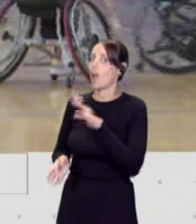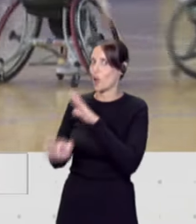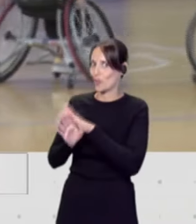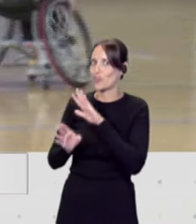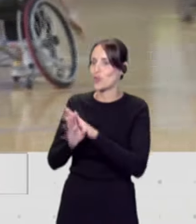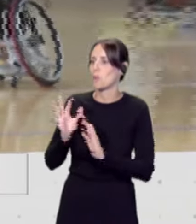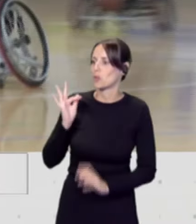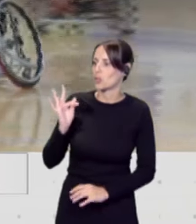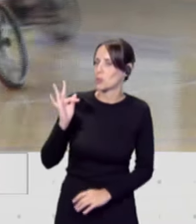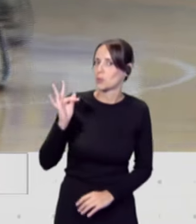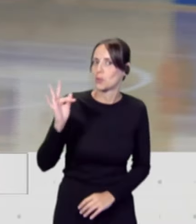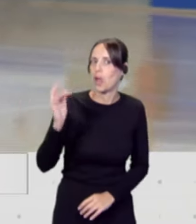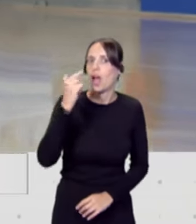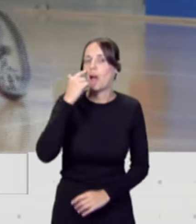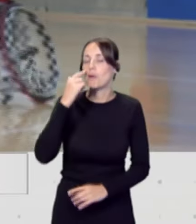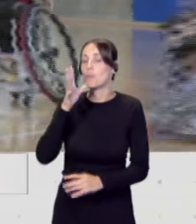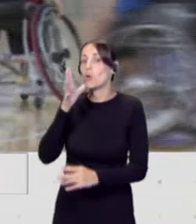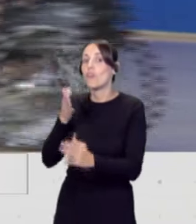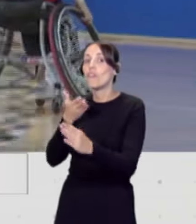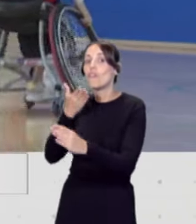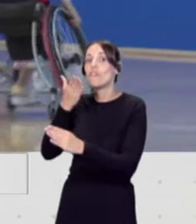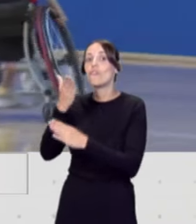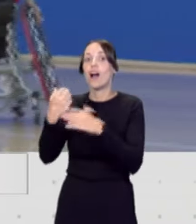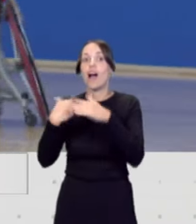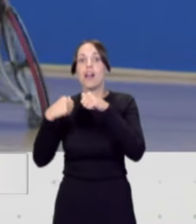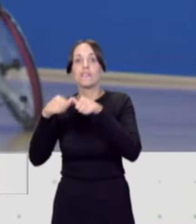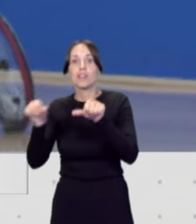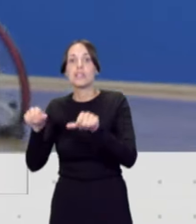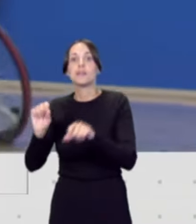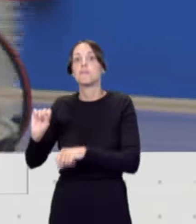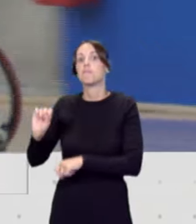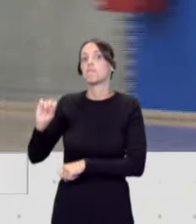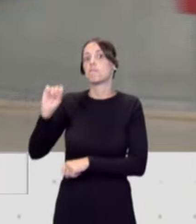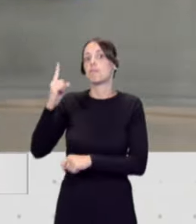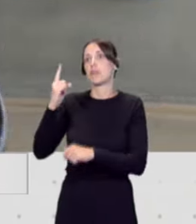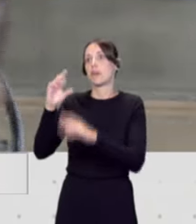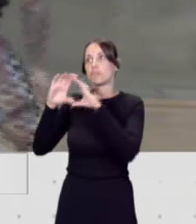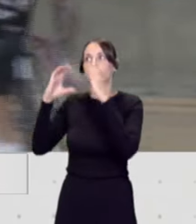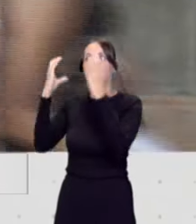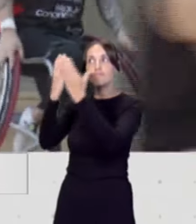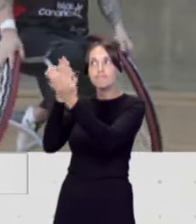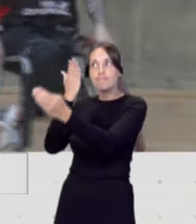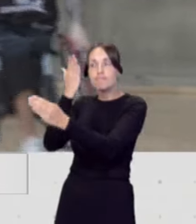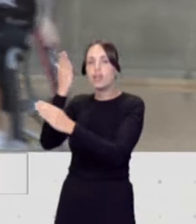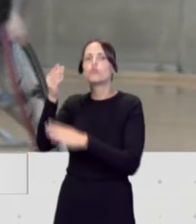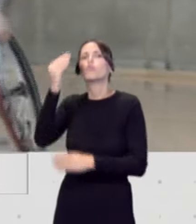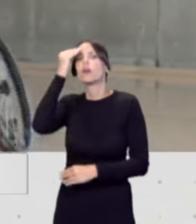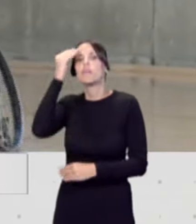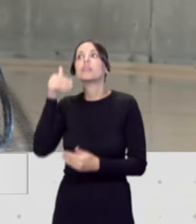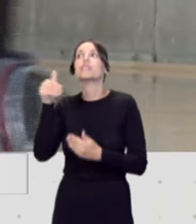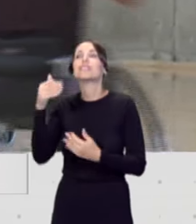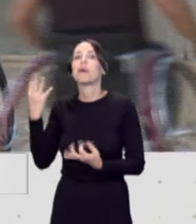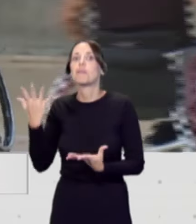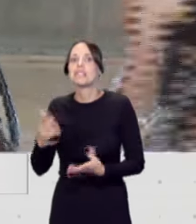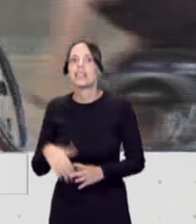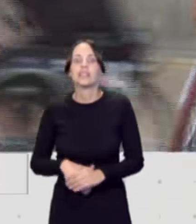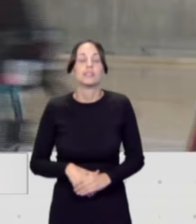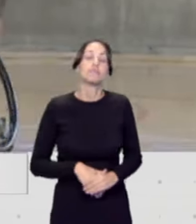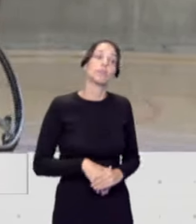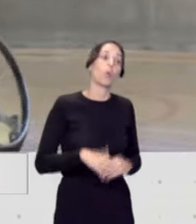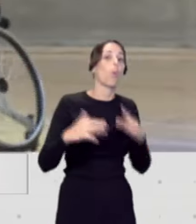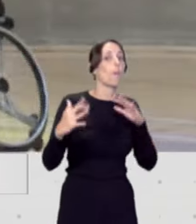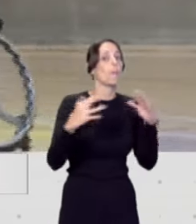resultados positivos en la visita al Albacete, el primer partido a domicilio. ¿Cómo lo esperas? Bueno, pues es un partido duro,